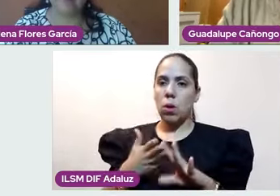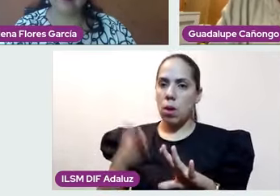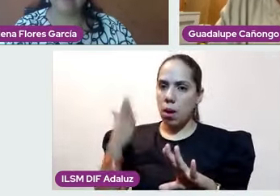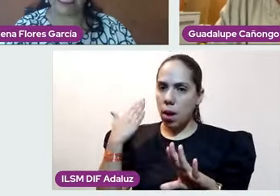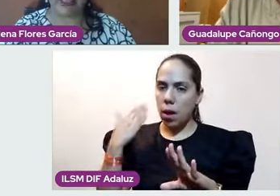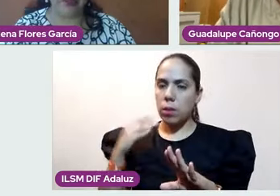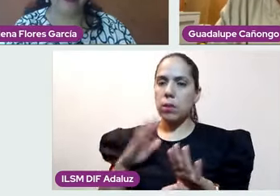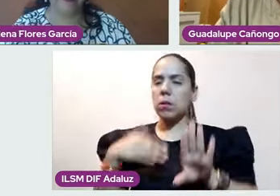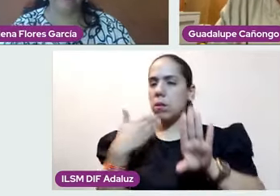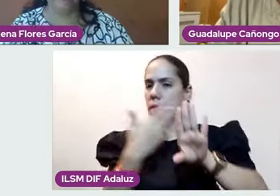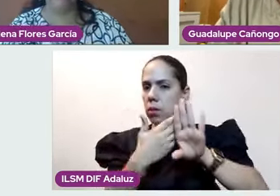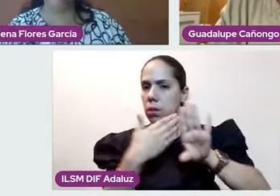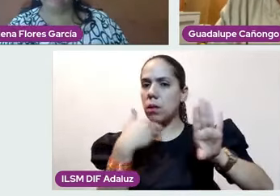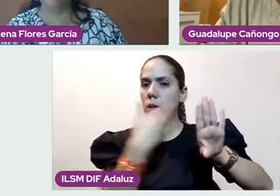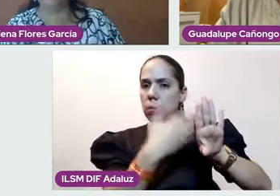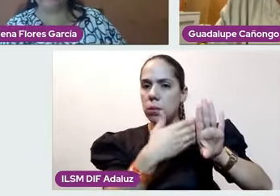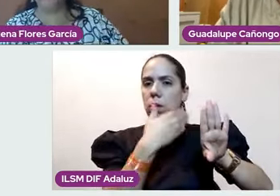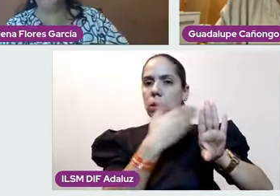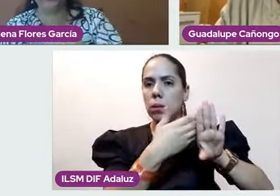más,